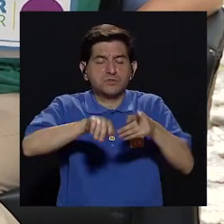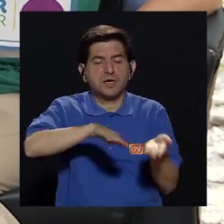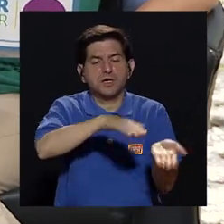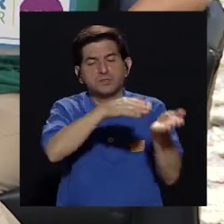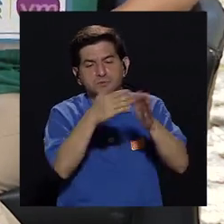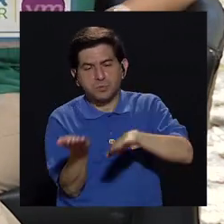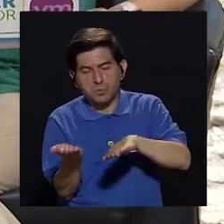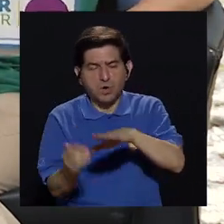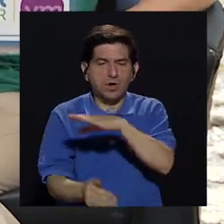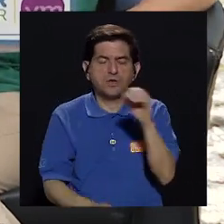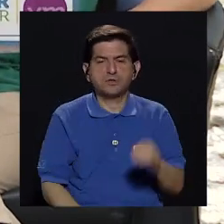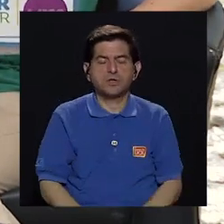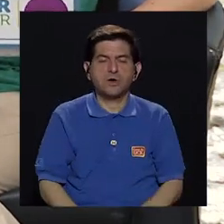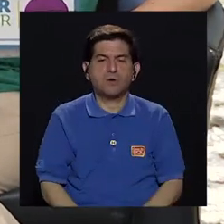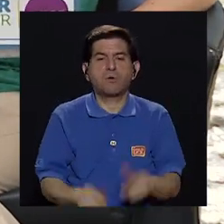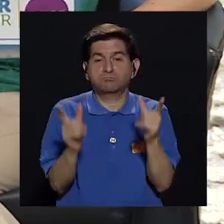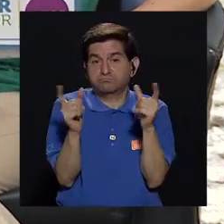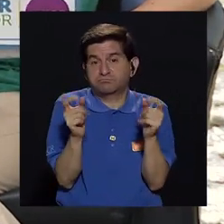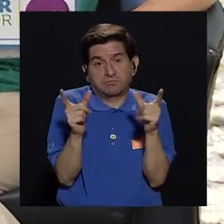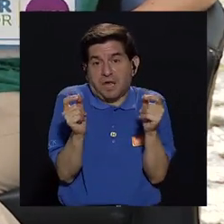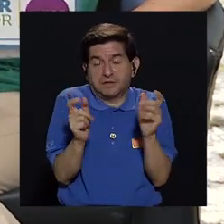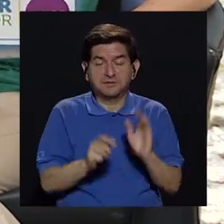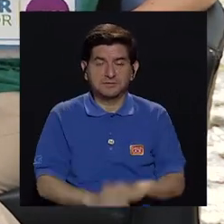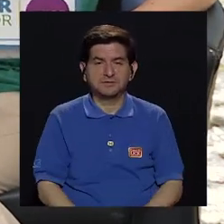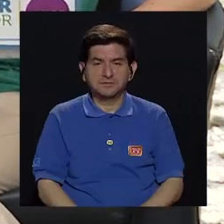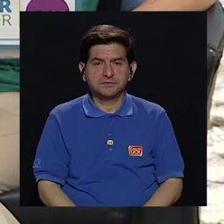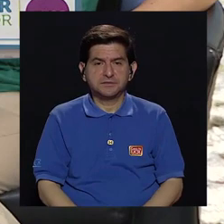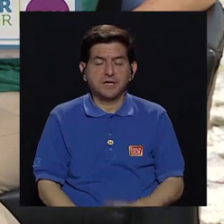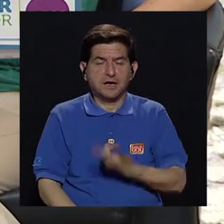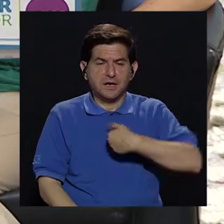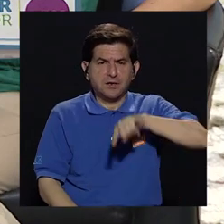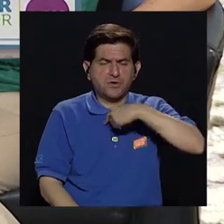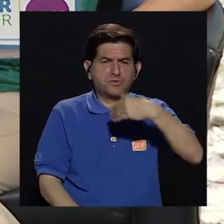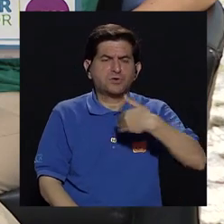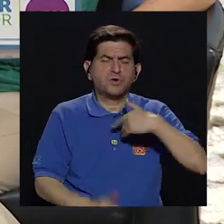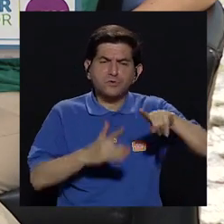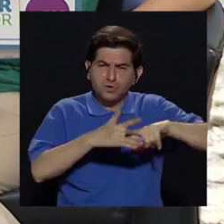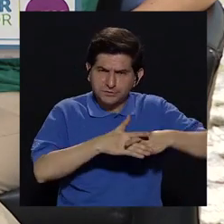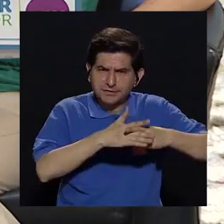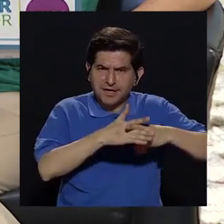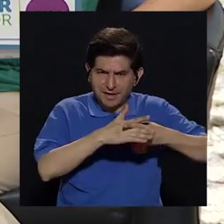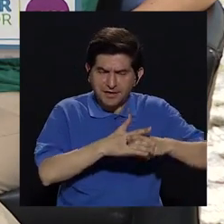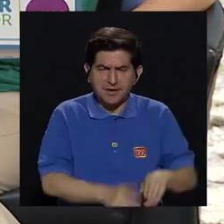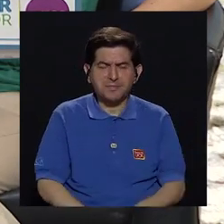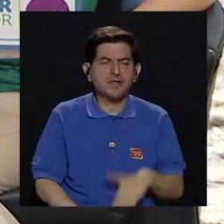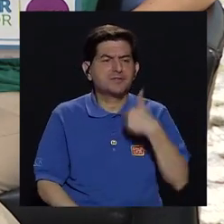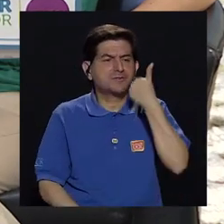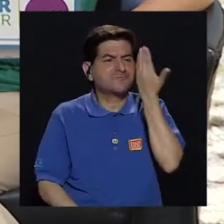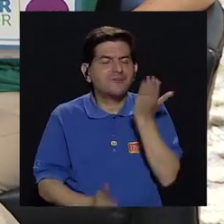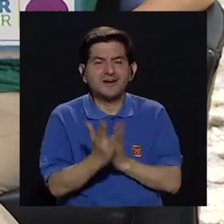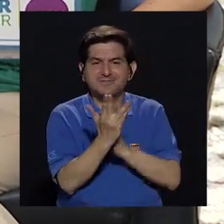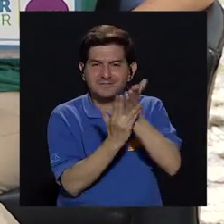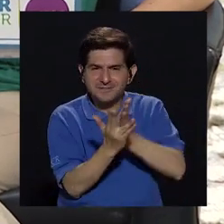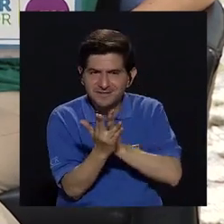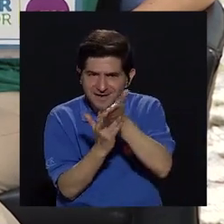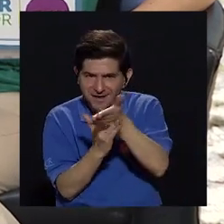de mortalidad o tumores, ¿verdad? Entonces, que podamos generar herramientas de fácil